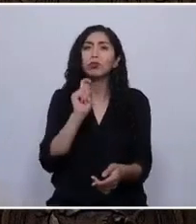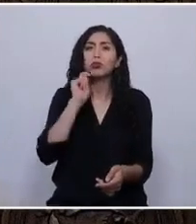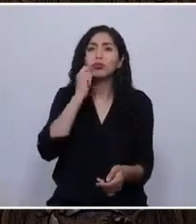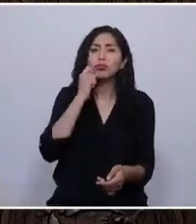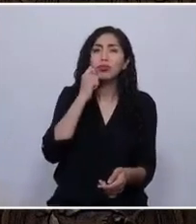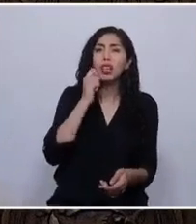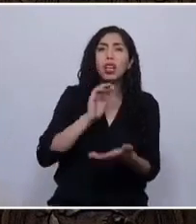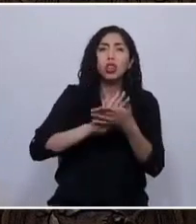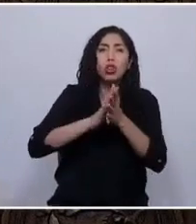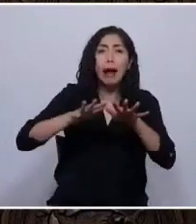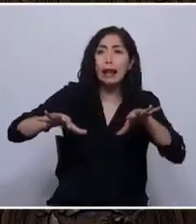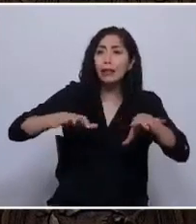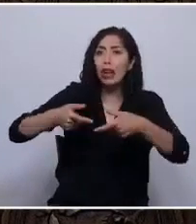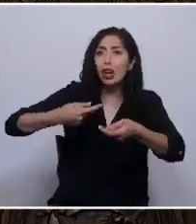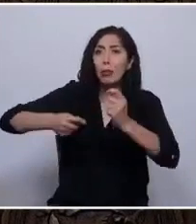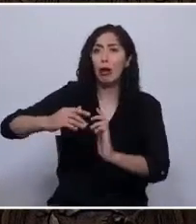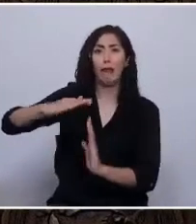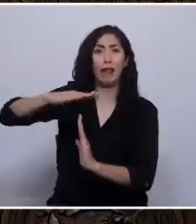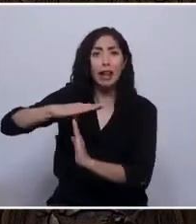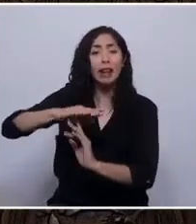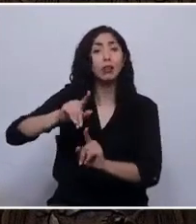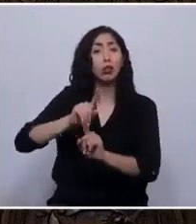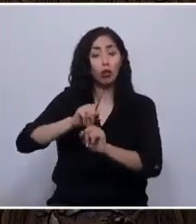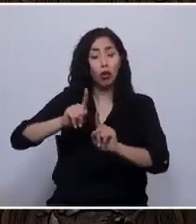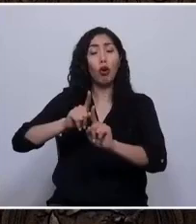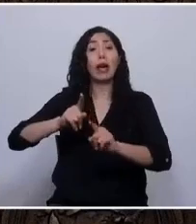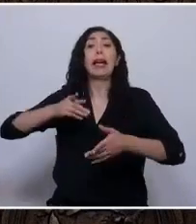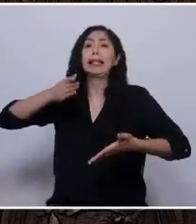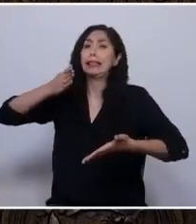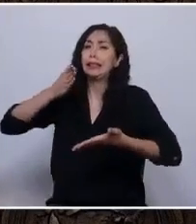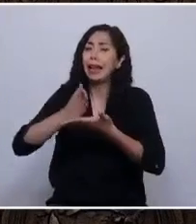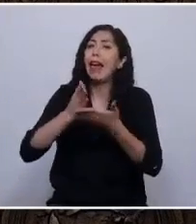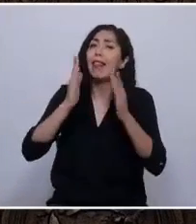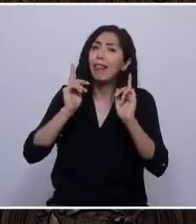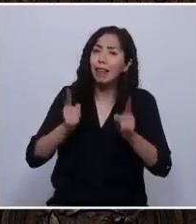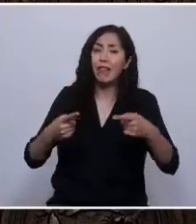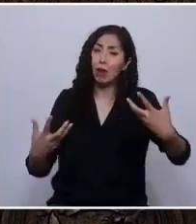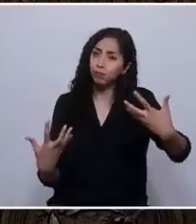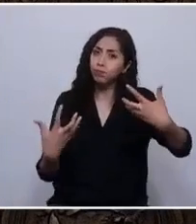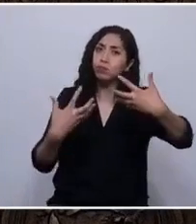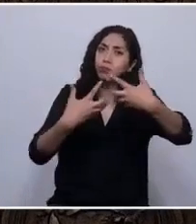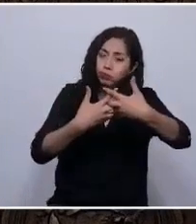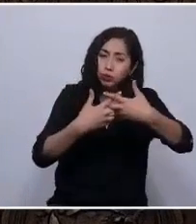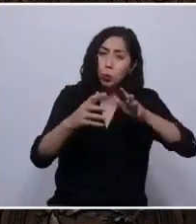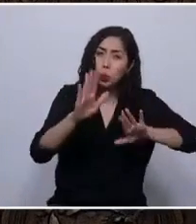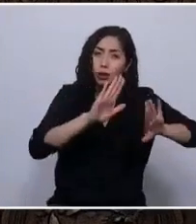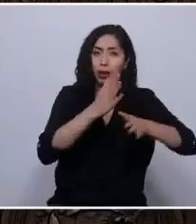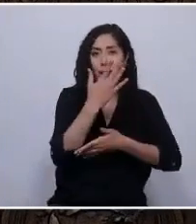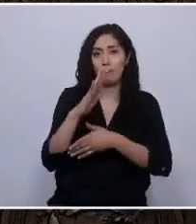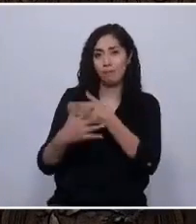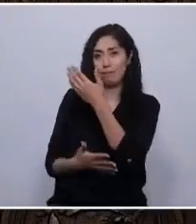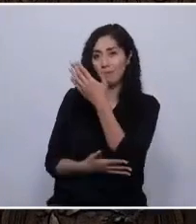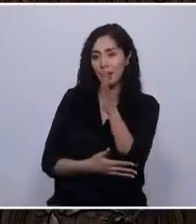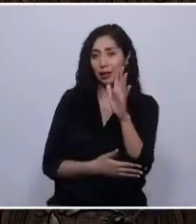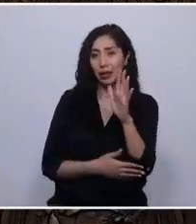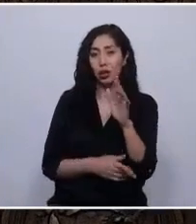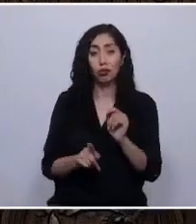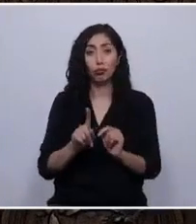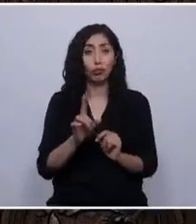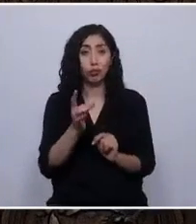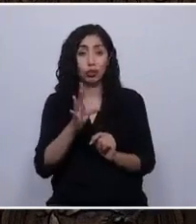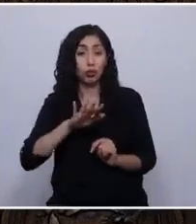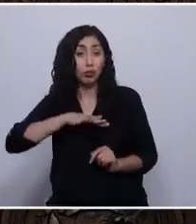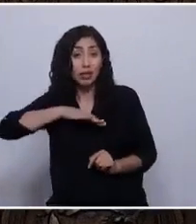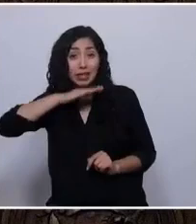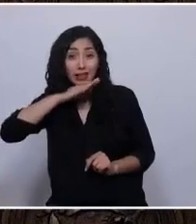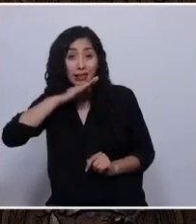toda actividad económica, sino de exigir que se complemente con eficiencia medioambiental. Ya ni siquiera basta con reciclar, porque podemos